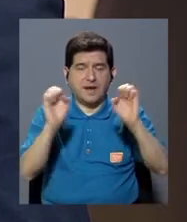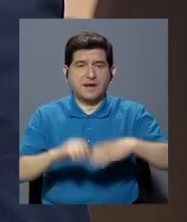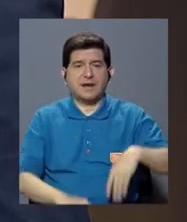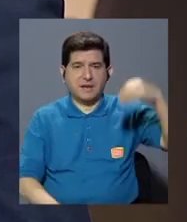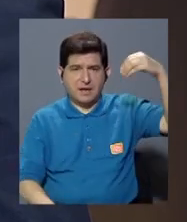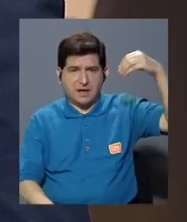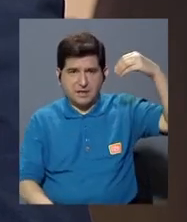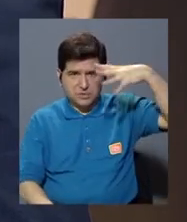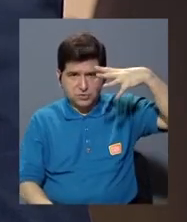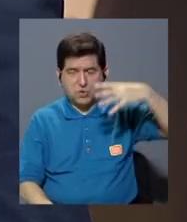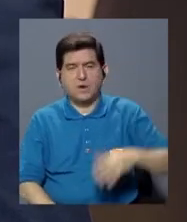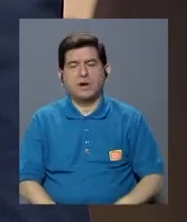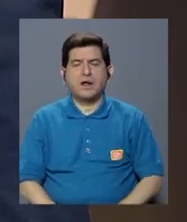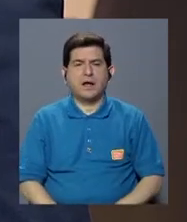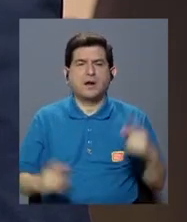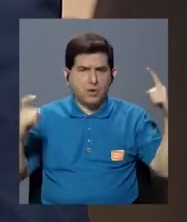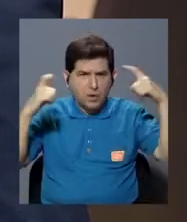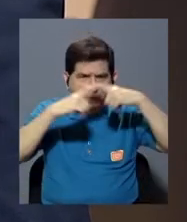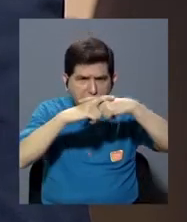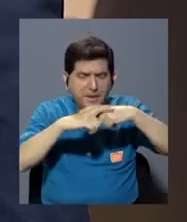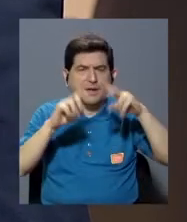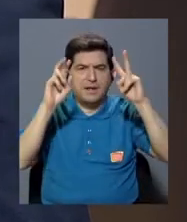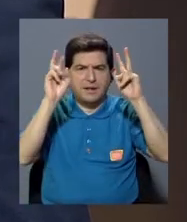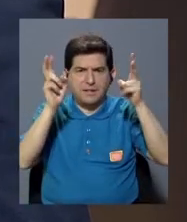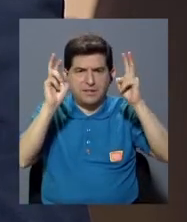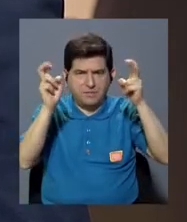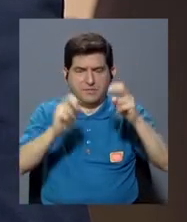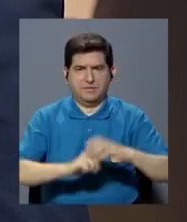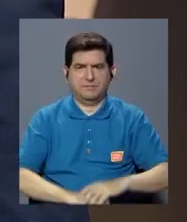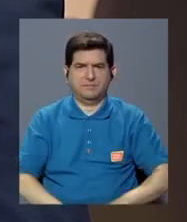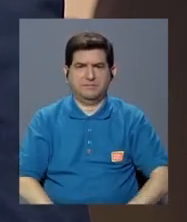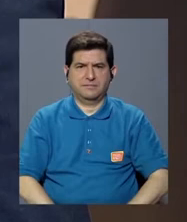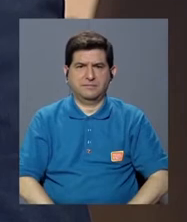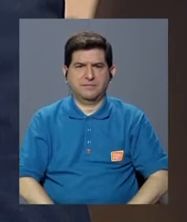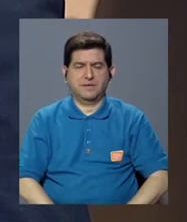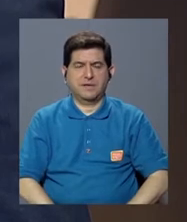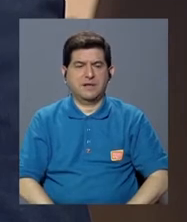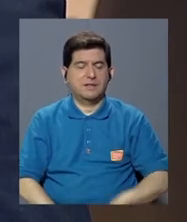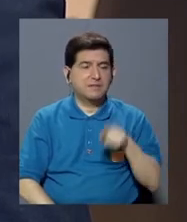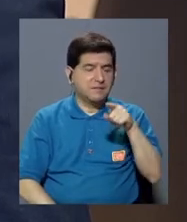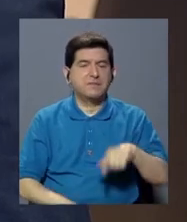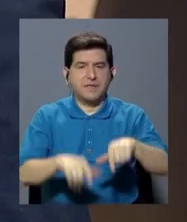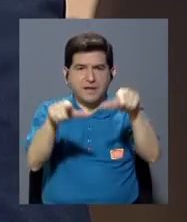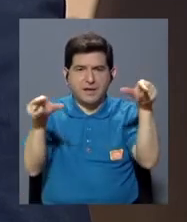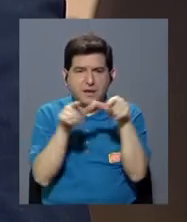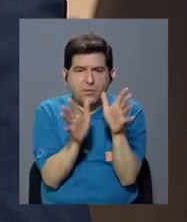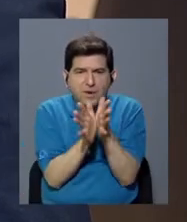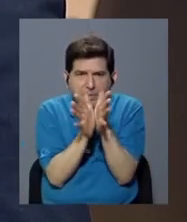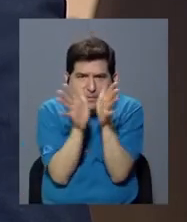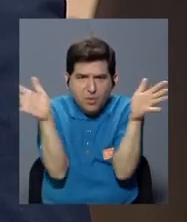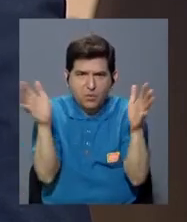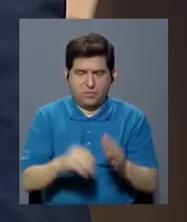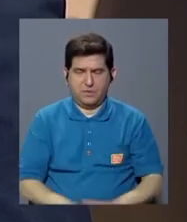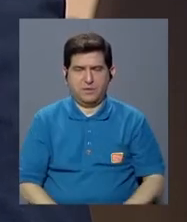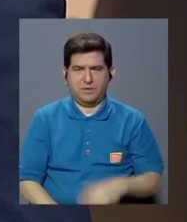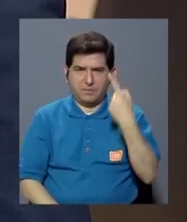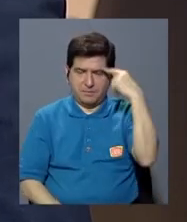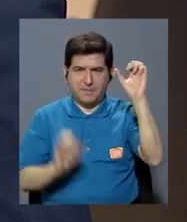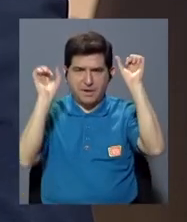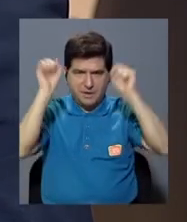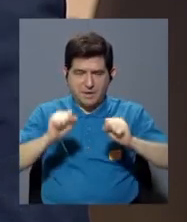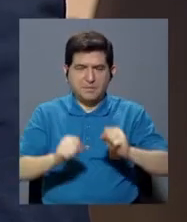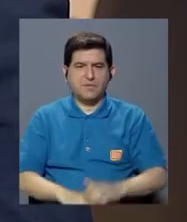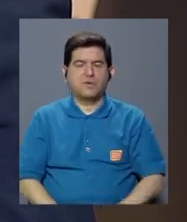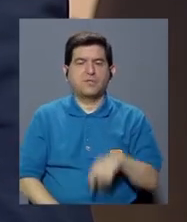de energía solar, es complejo el tema de las instalaciones públicas